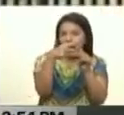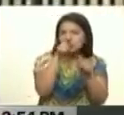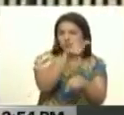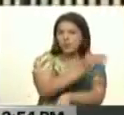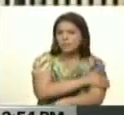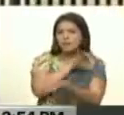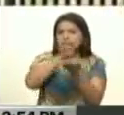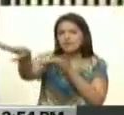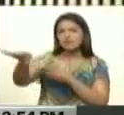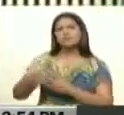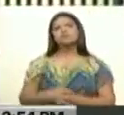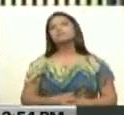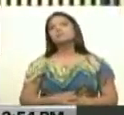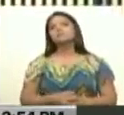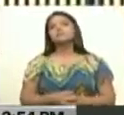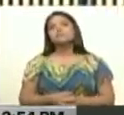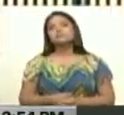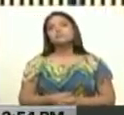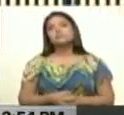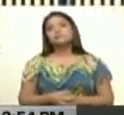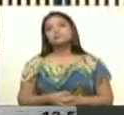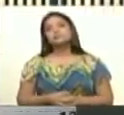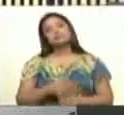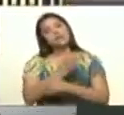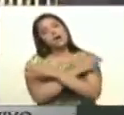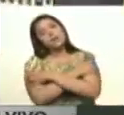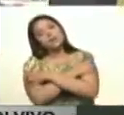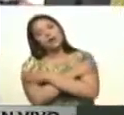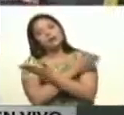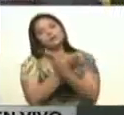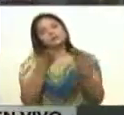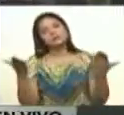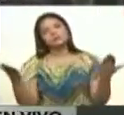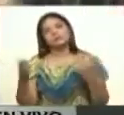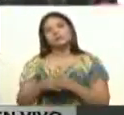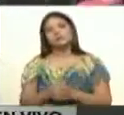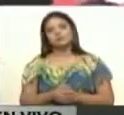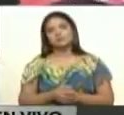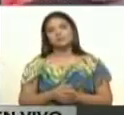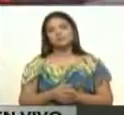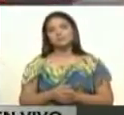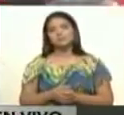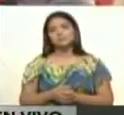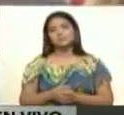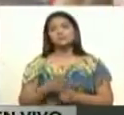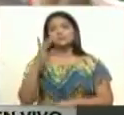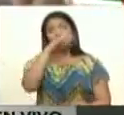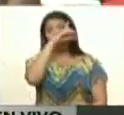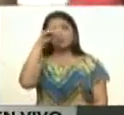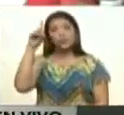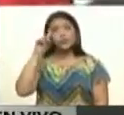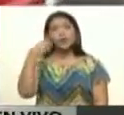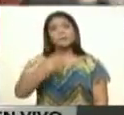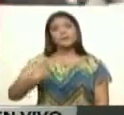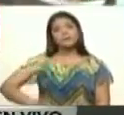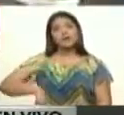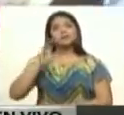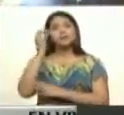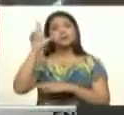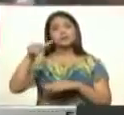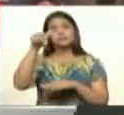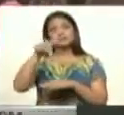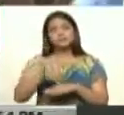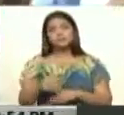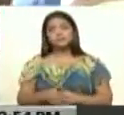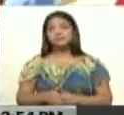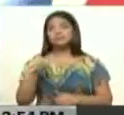corporación avance. Vaya, un abrazo solidario para el camarada Diosdado Cabello, presidente de la Asamblea,